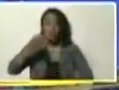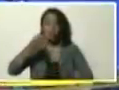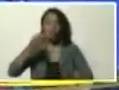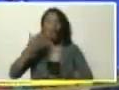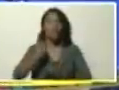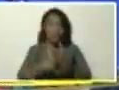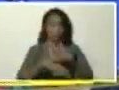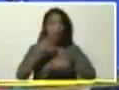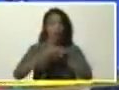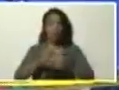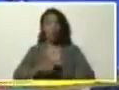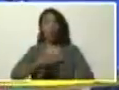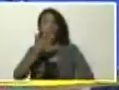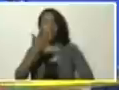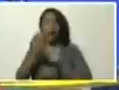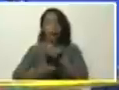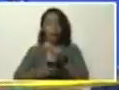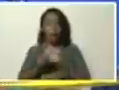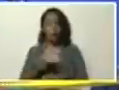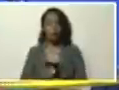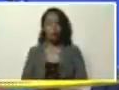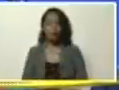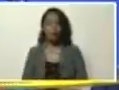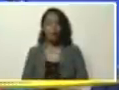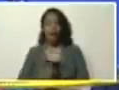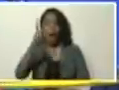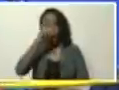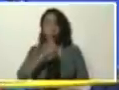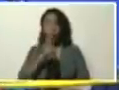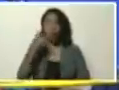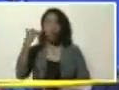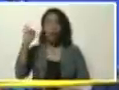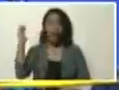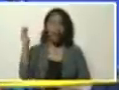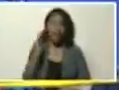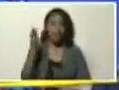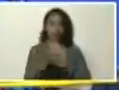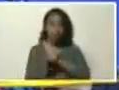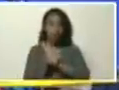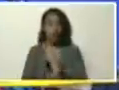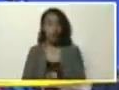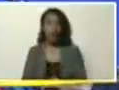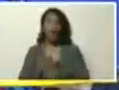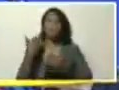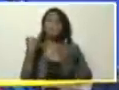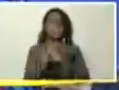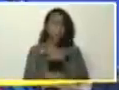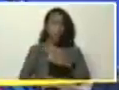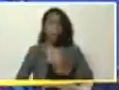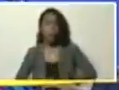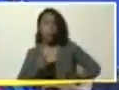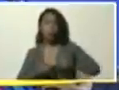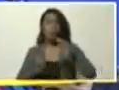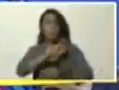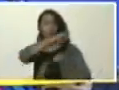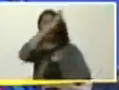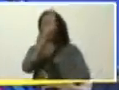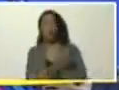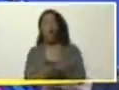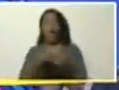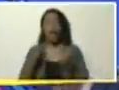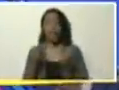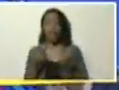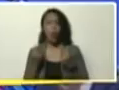vamos a hacer posible. En los años que están por venir, vamos a construir una poderosa